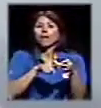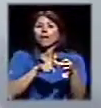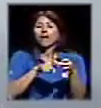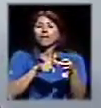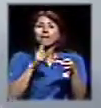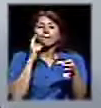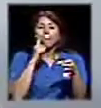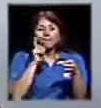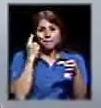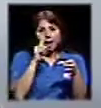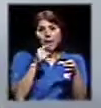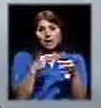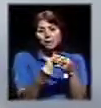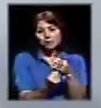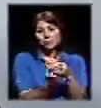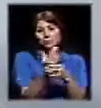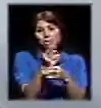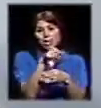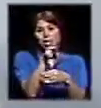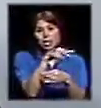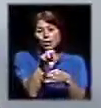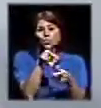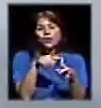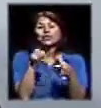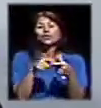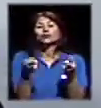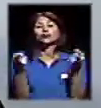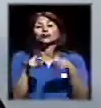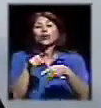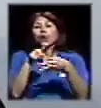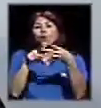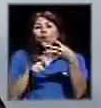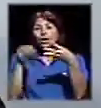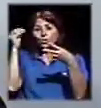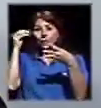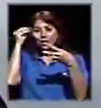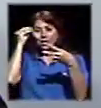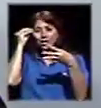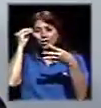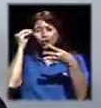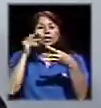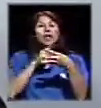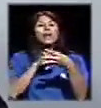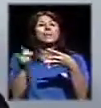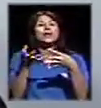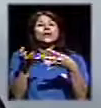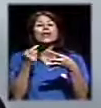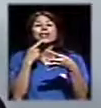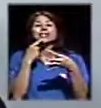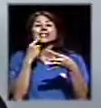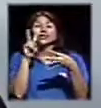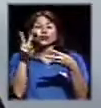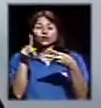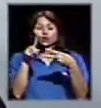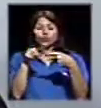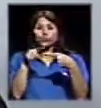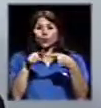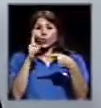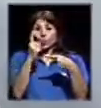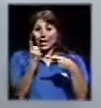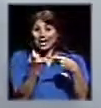entonces se dieron cuatro criterios, pero quiero destacar dos. Una de ellas era el déficit no podía ser mayor del 3% de la